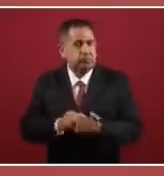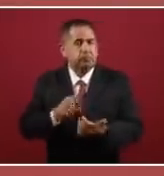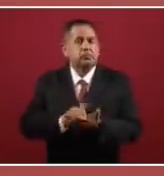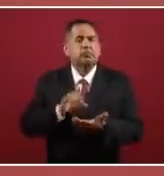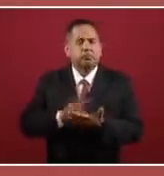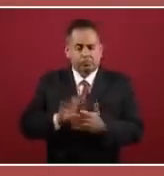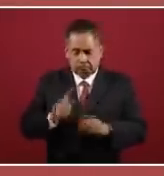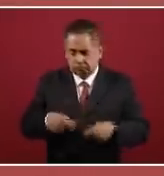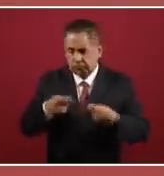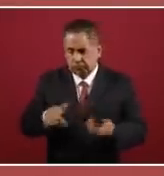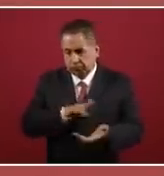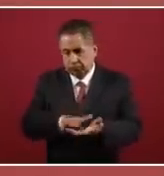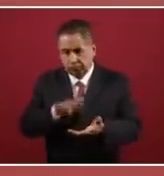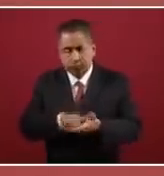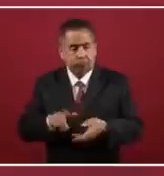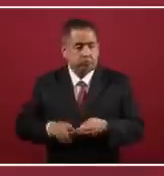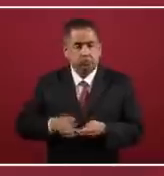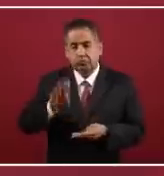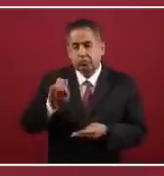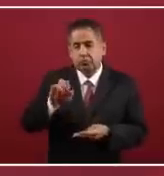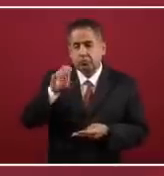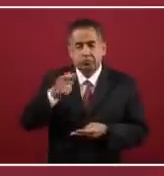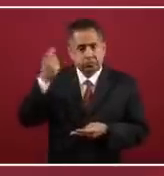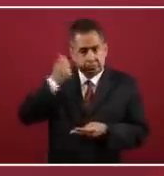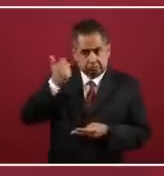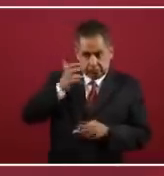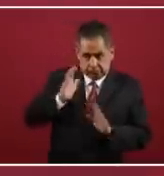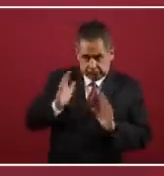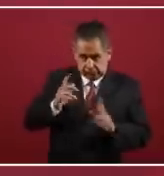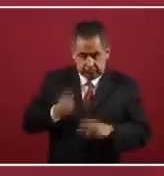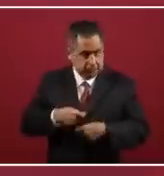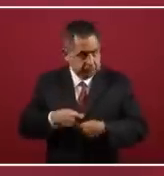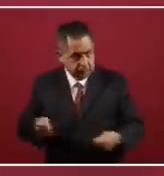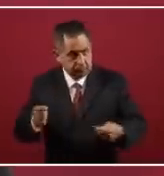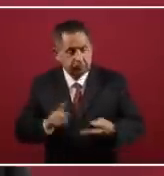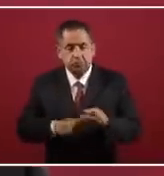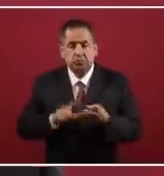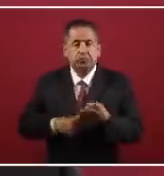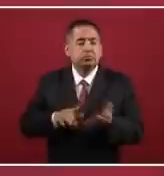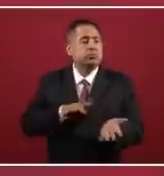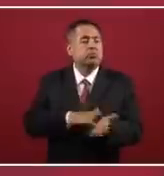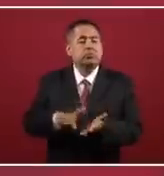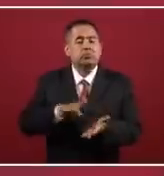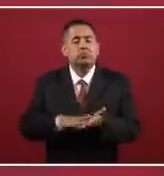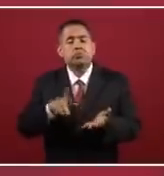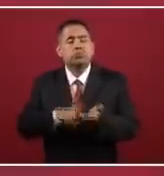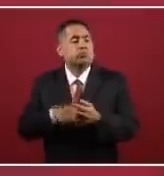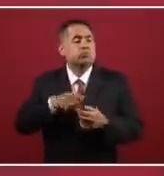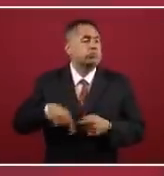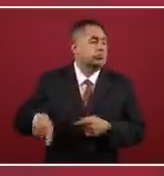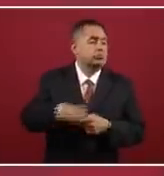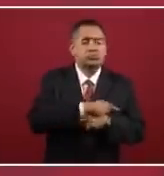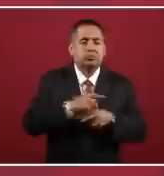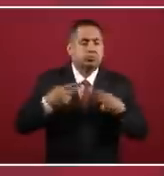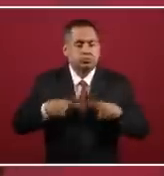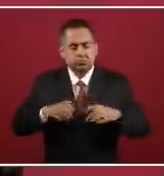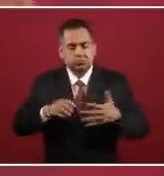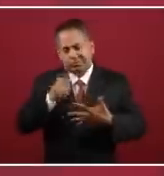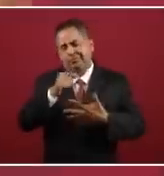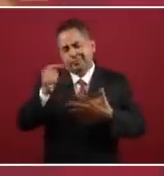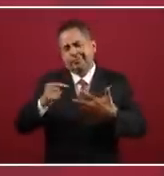discapacidad, las becas, se está apoyando a los productores, en